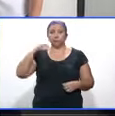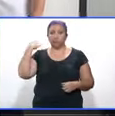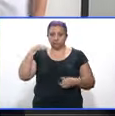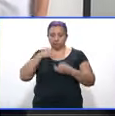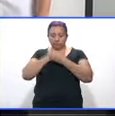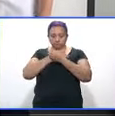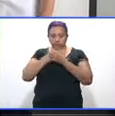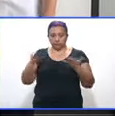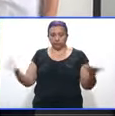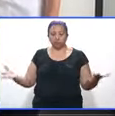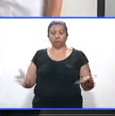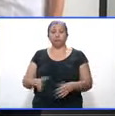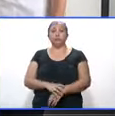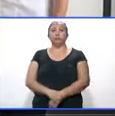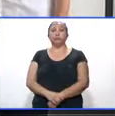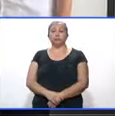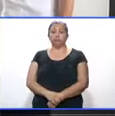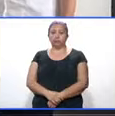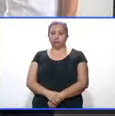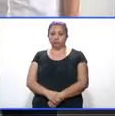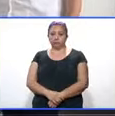e información de Omar García, Tele Yucatán te informa.